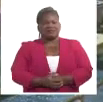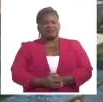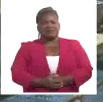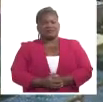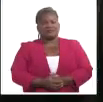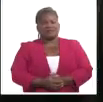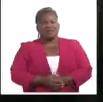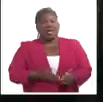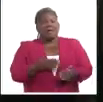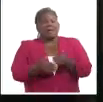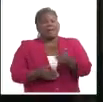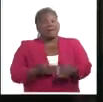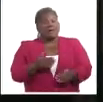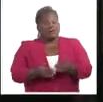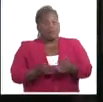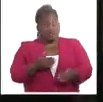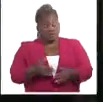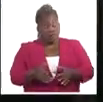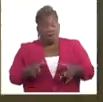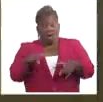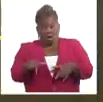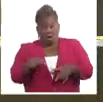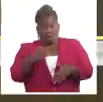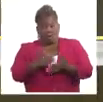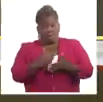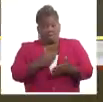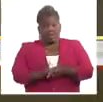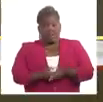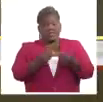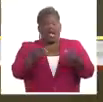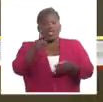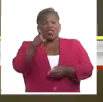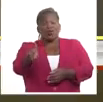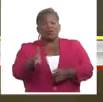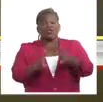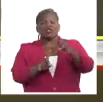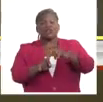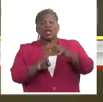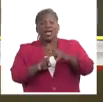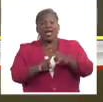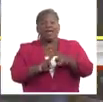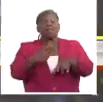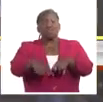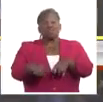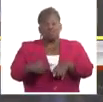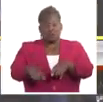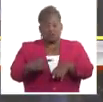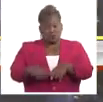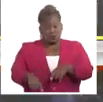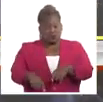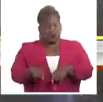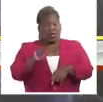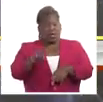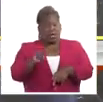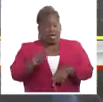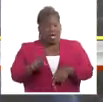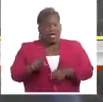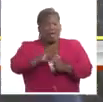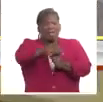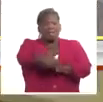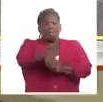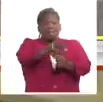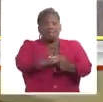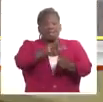Un proceso continuo, esta planta entrega diariamente hasta 12 toneladas del producto, mientras que la materia prima no falte. El maíz